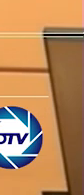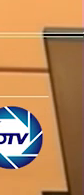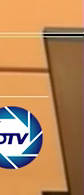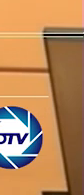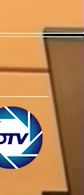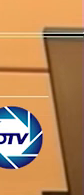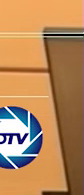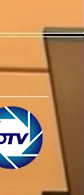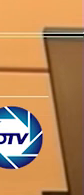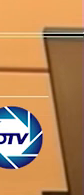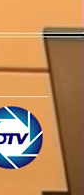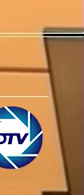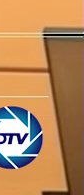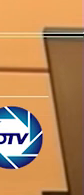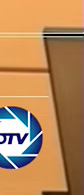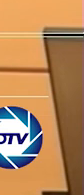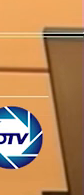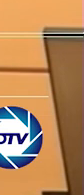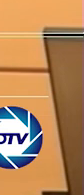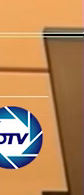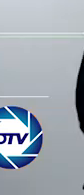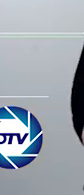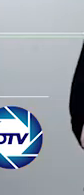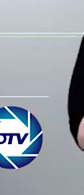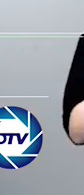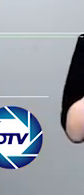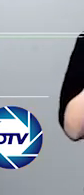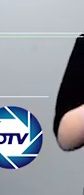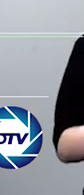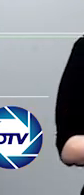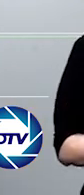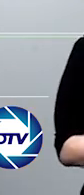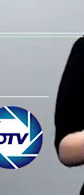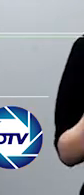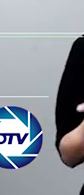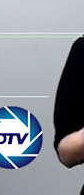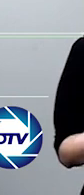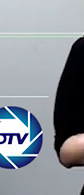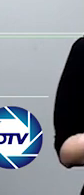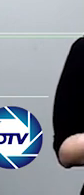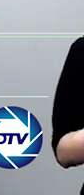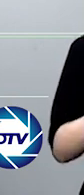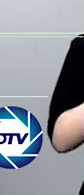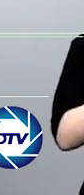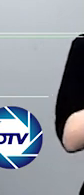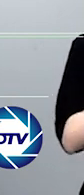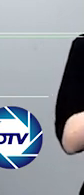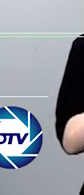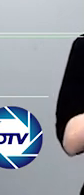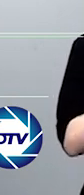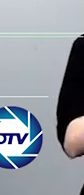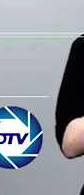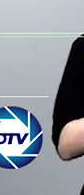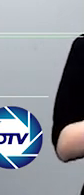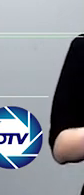construido, los inquilinos empiezan a ocuparlo y hay una serie de inquilinos que es una vivienda social, además, de unos